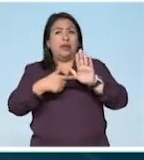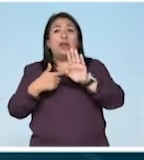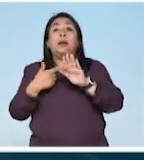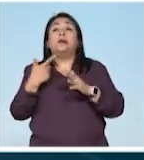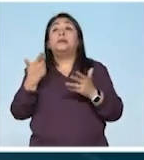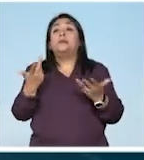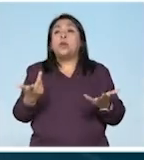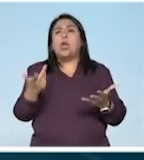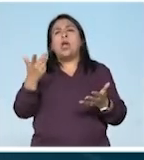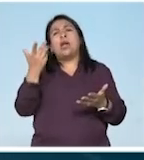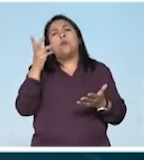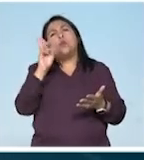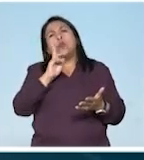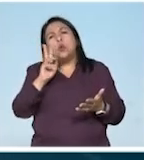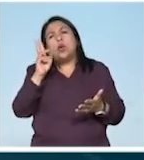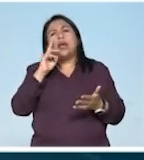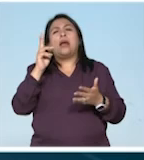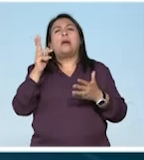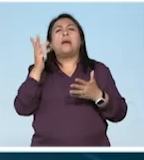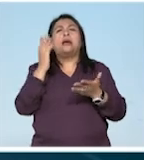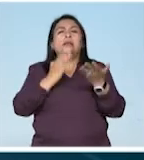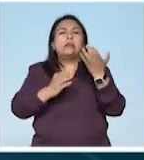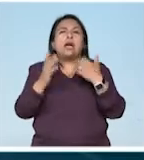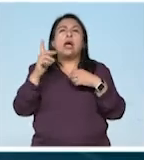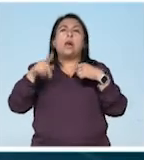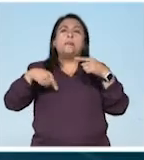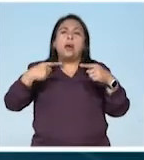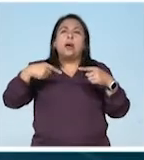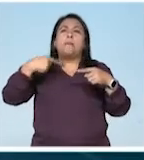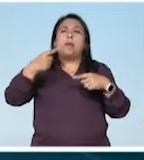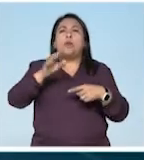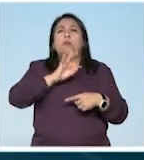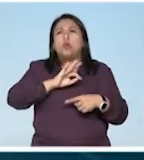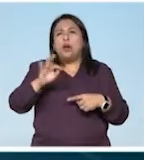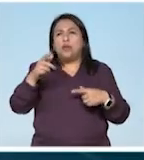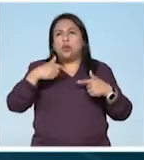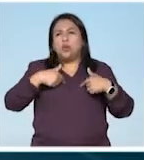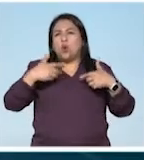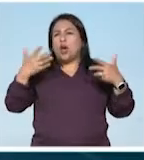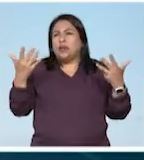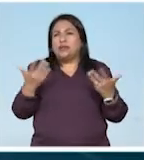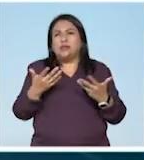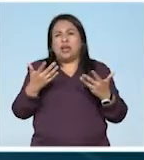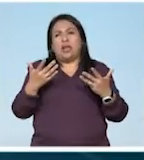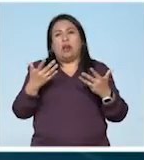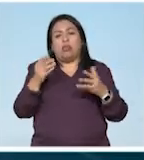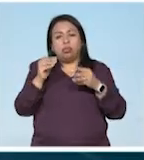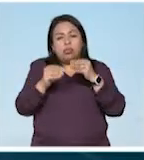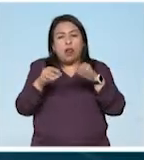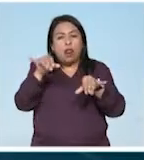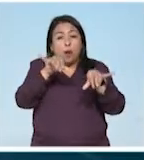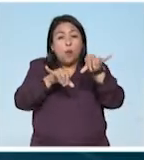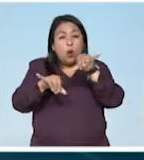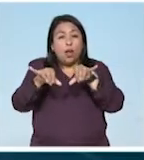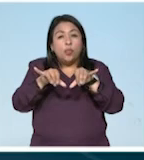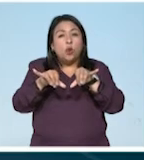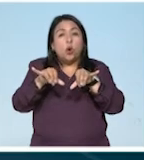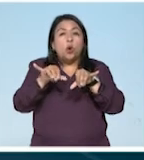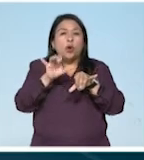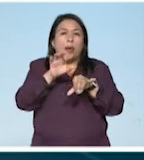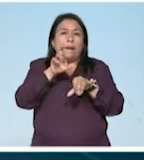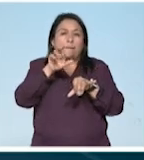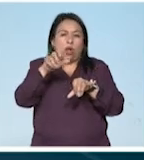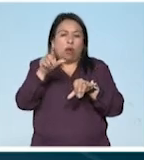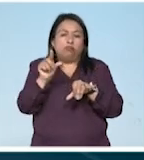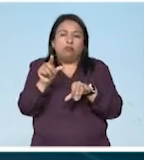estado ensayando sistemáticamente la posibilidad de crear un embrión en laboratorio, con lo